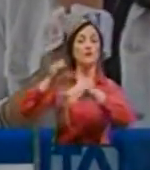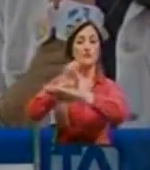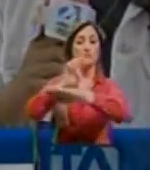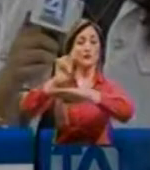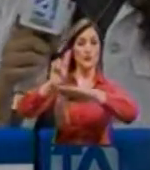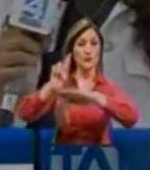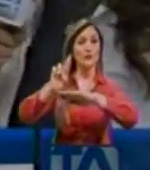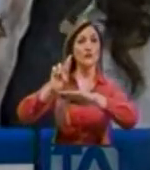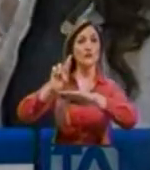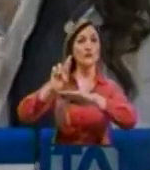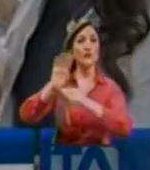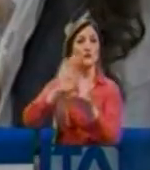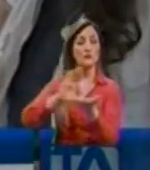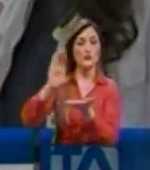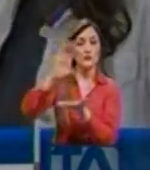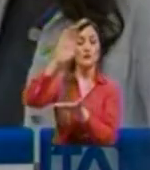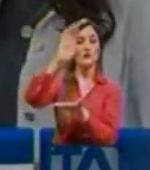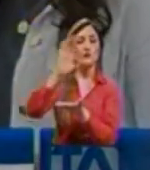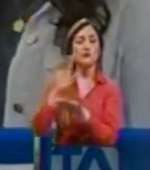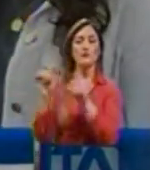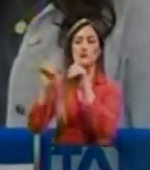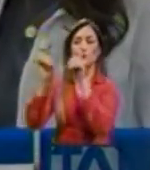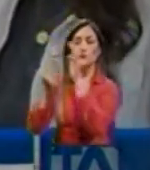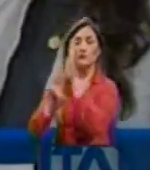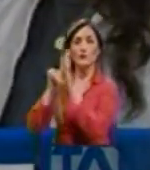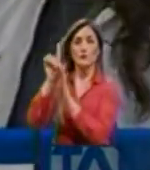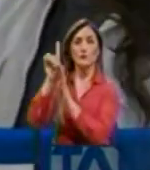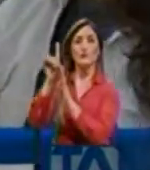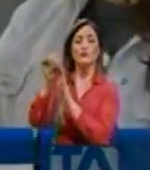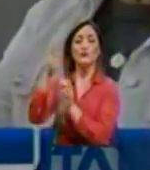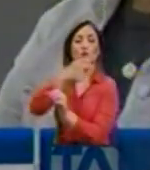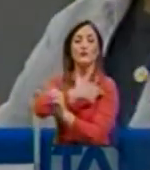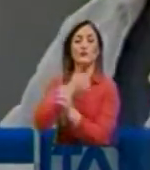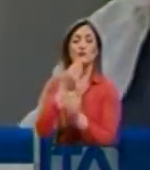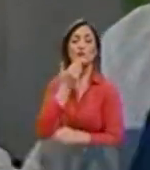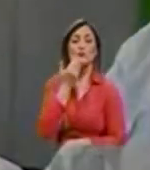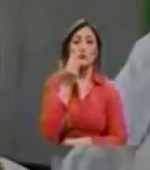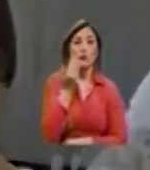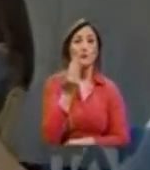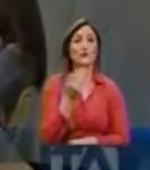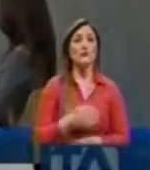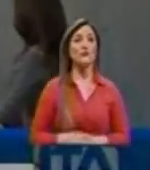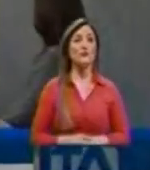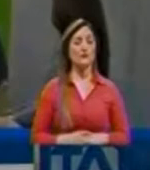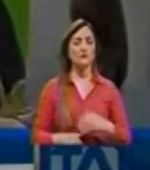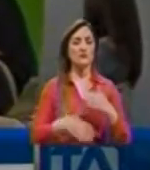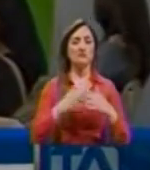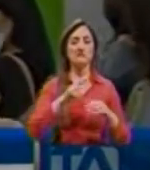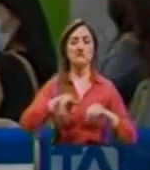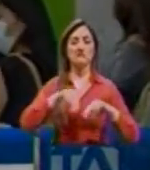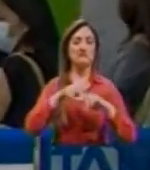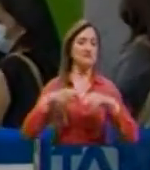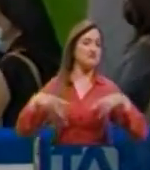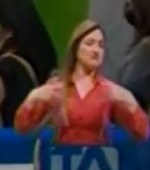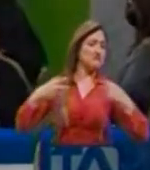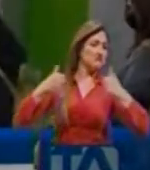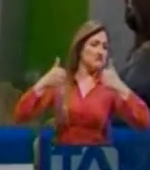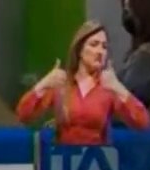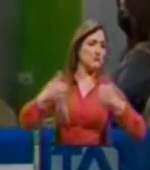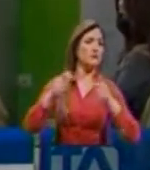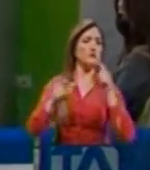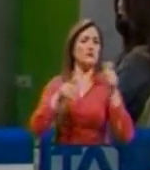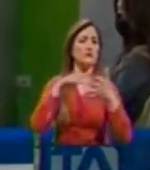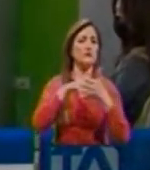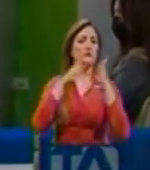del colegio para que nos cuente cómo se ha desarrollado la jornada. Bueno, la jornada se ha desarrollado con total normalidad, bastante afluencia